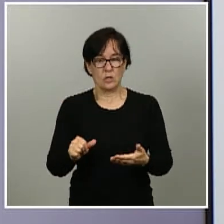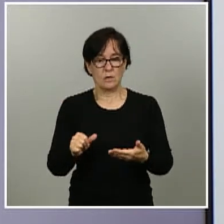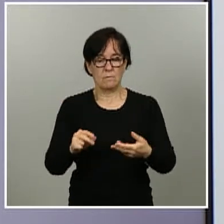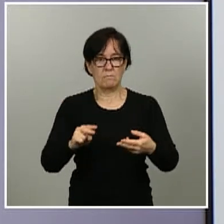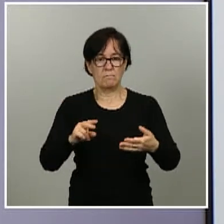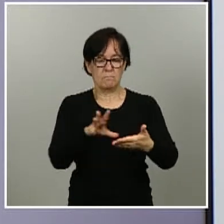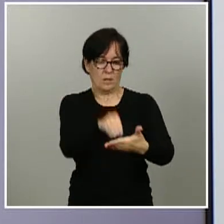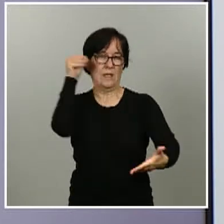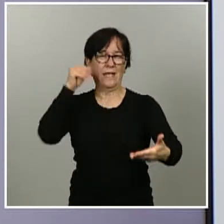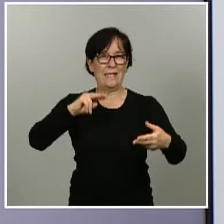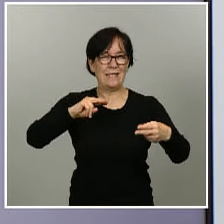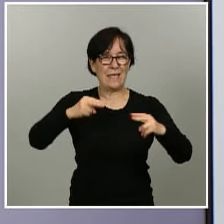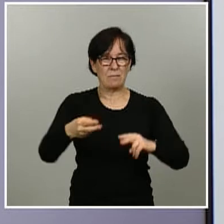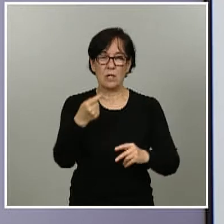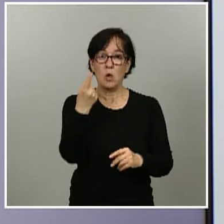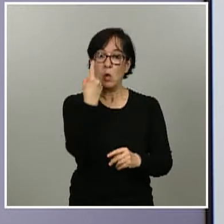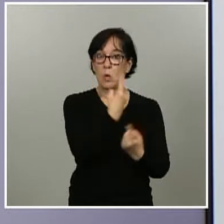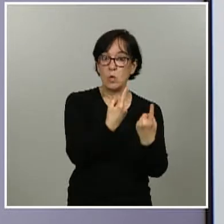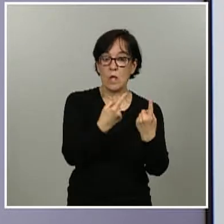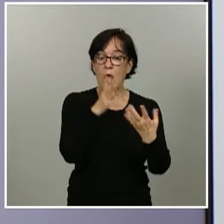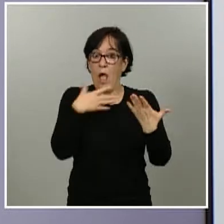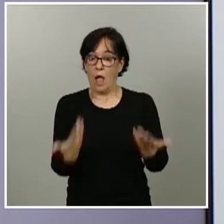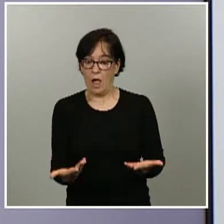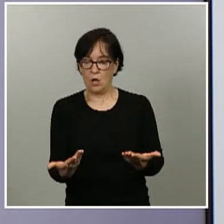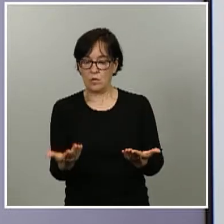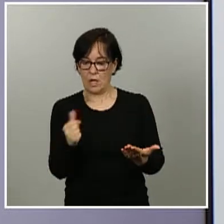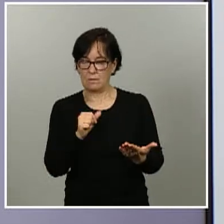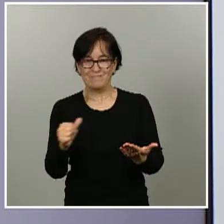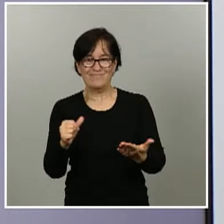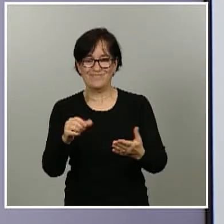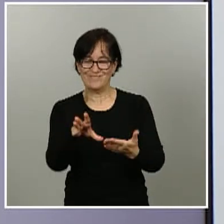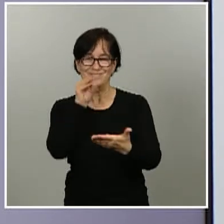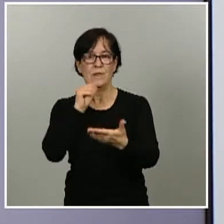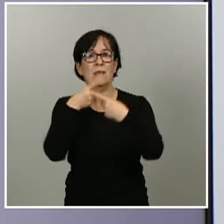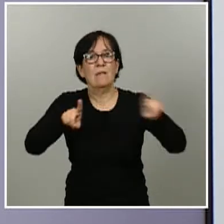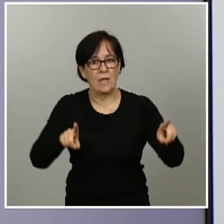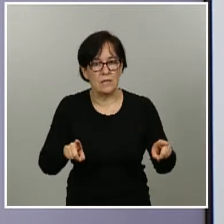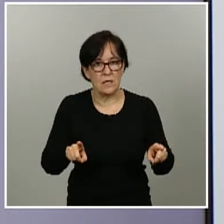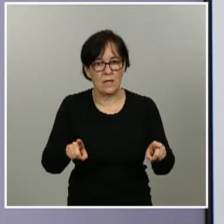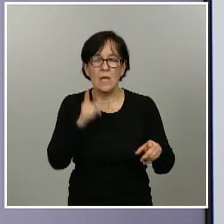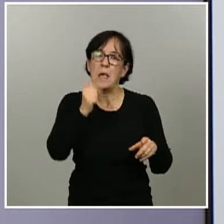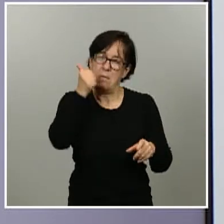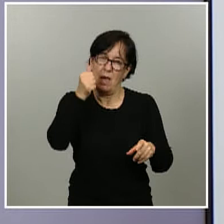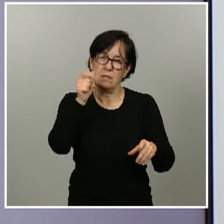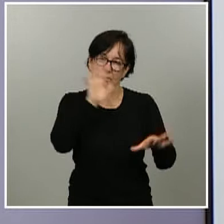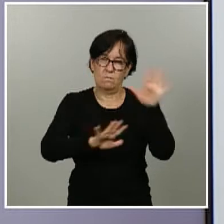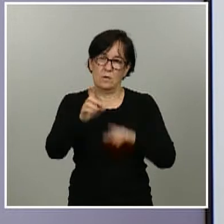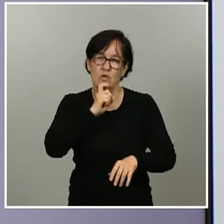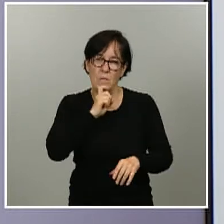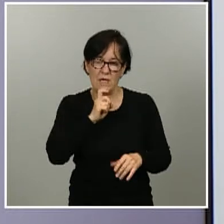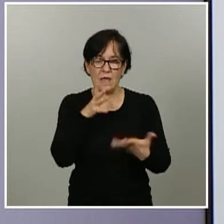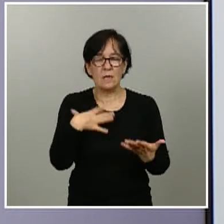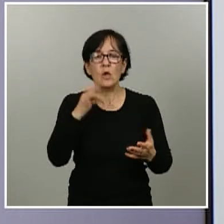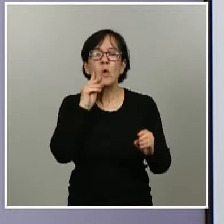semanas era una, su interpretación ahora es diferente y más complicada. Por lo tanto, tenemos que tener mucho